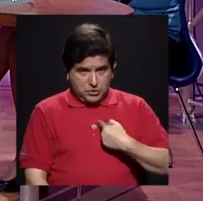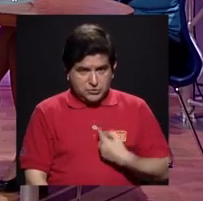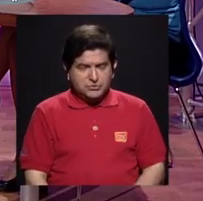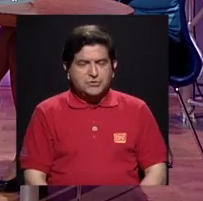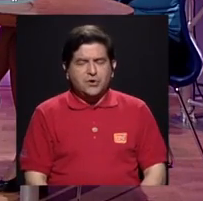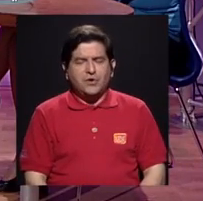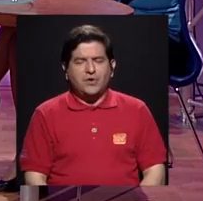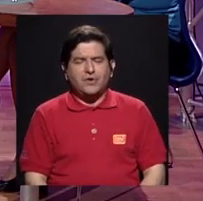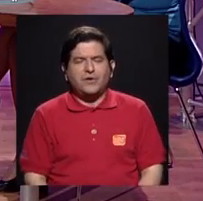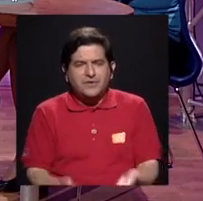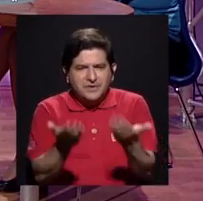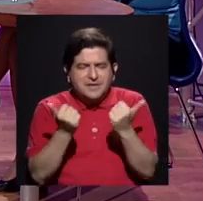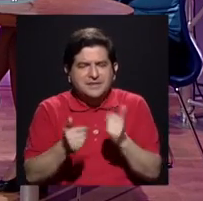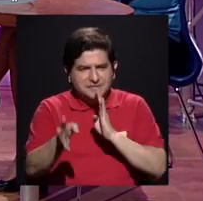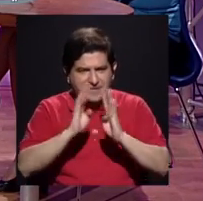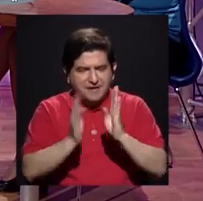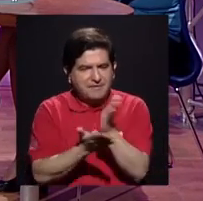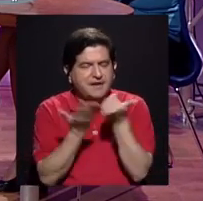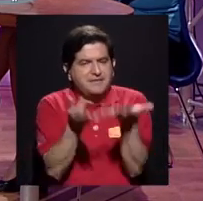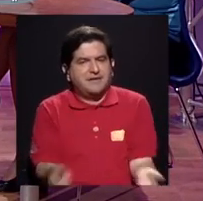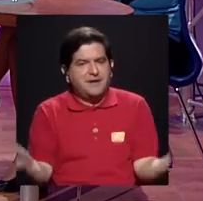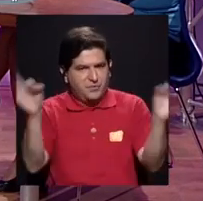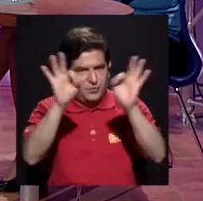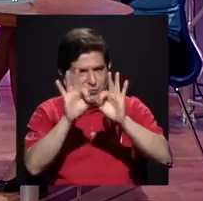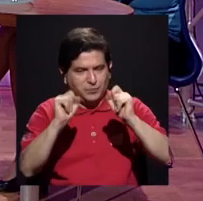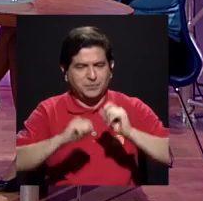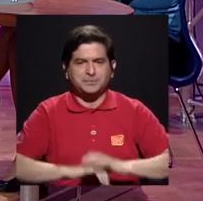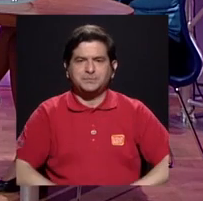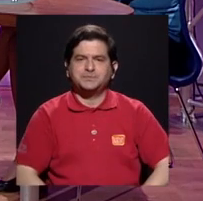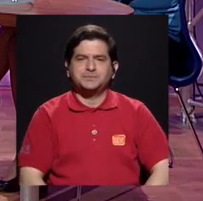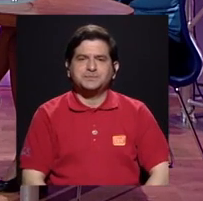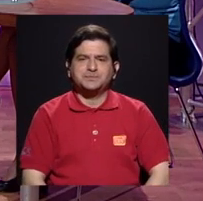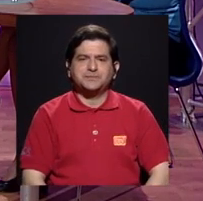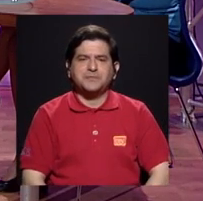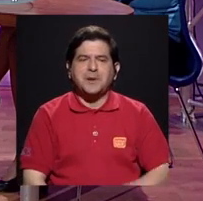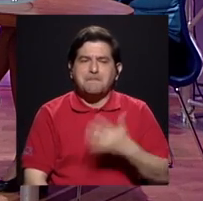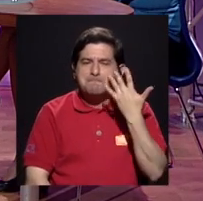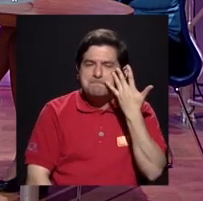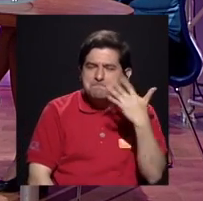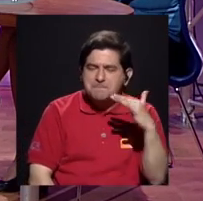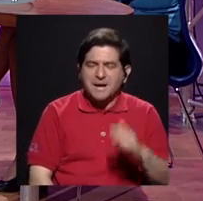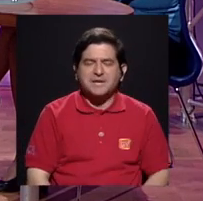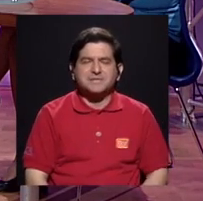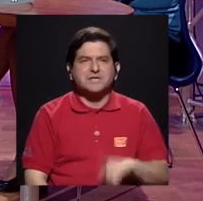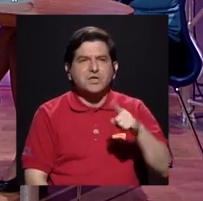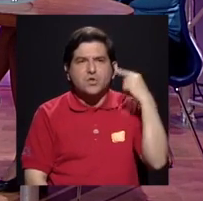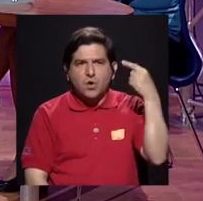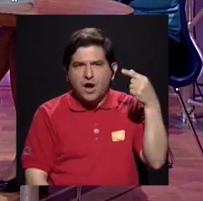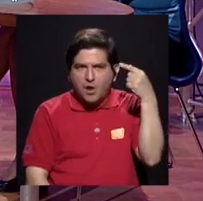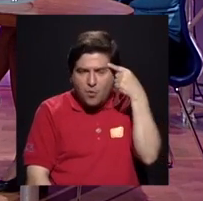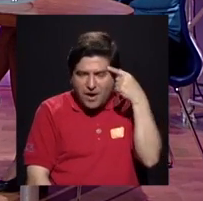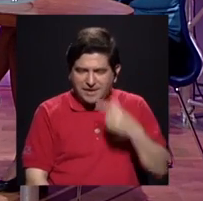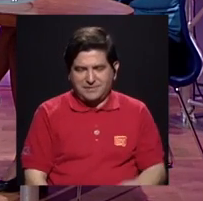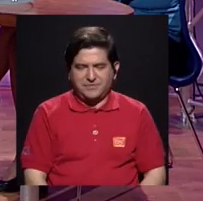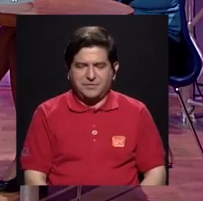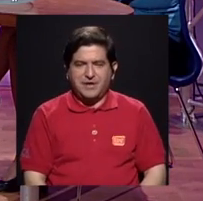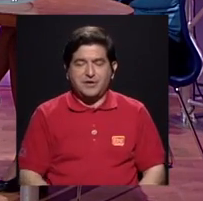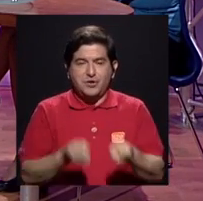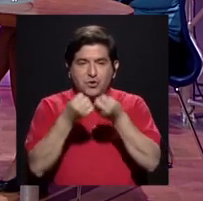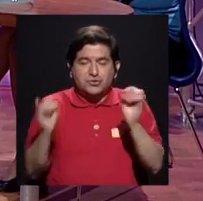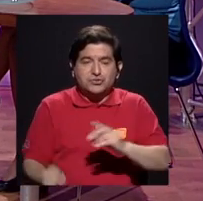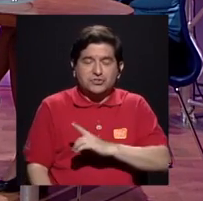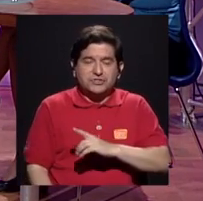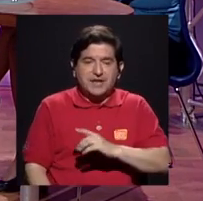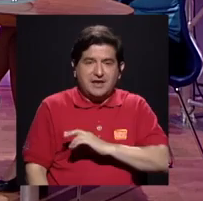algo que me parece fundamental que es que lo más parecido que hay a un estado ateo es un estado aconfesional porque es un